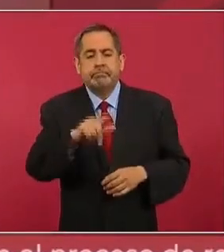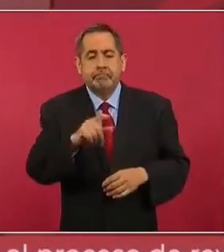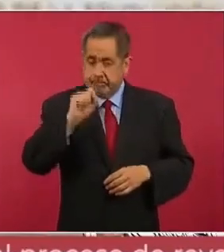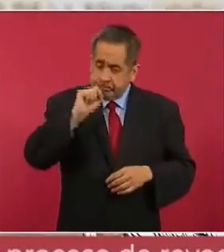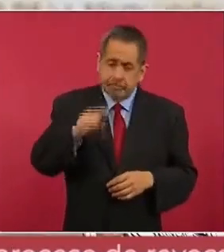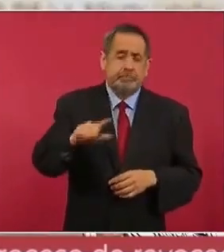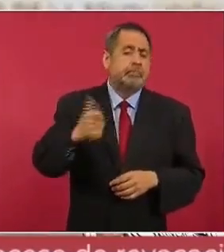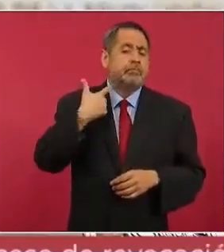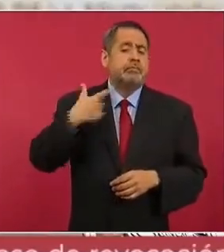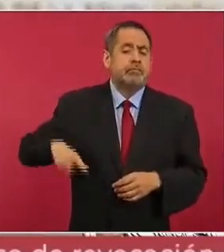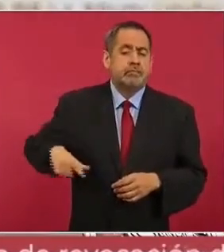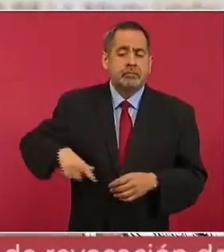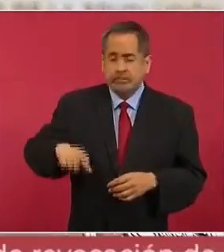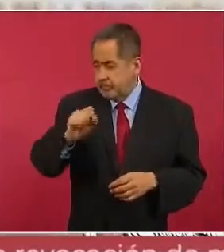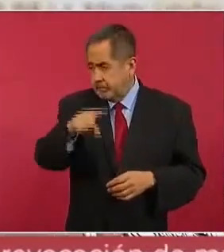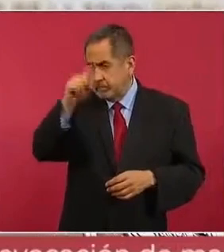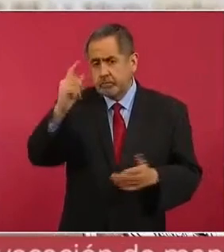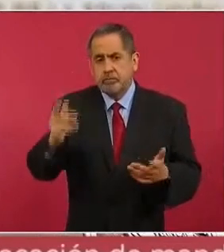Yo recuerdo que